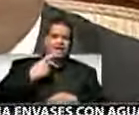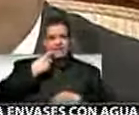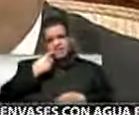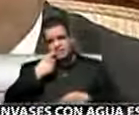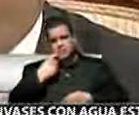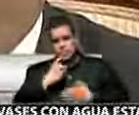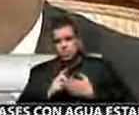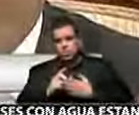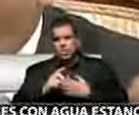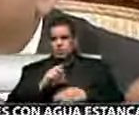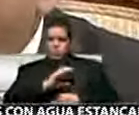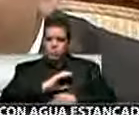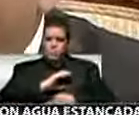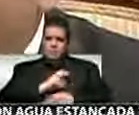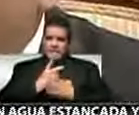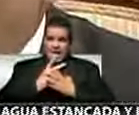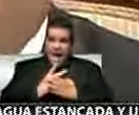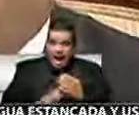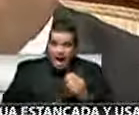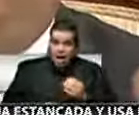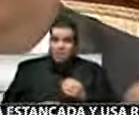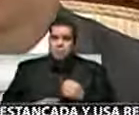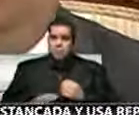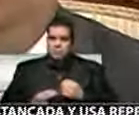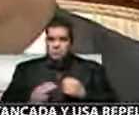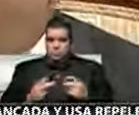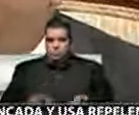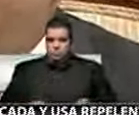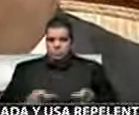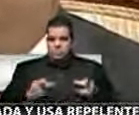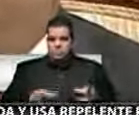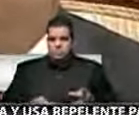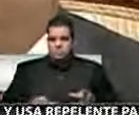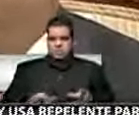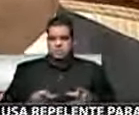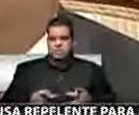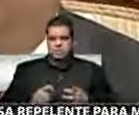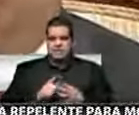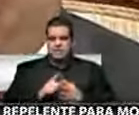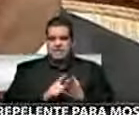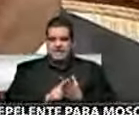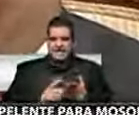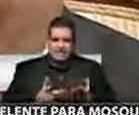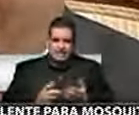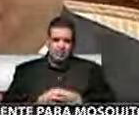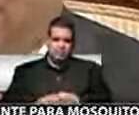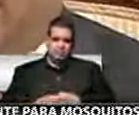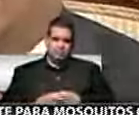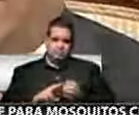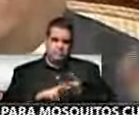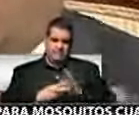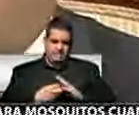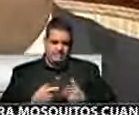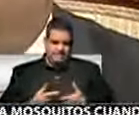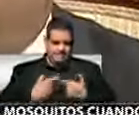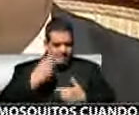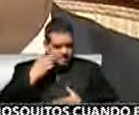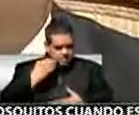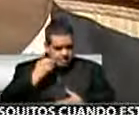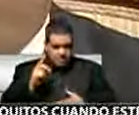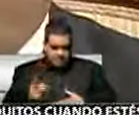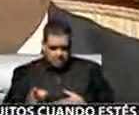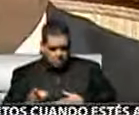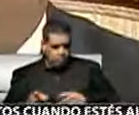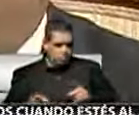un policía ambos son los proponentes de esta legislación O sea que viene de la vivencia de uno